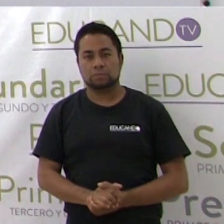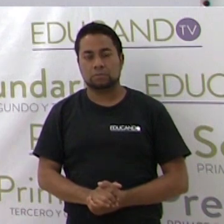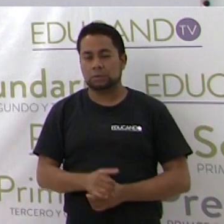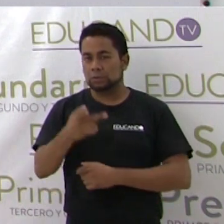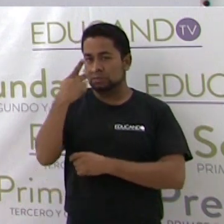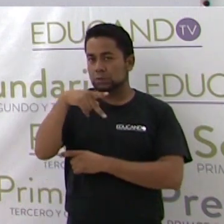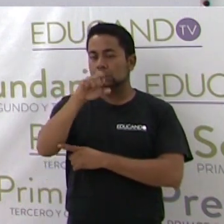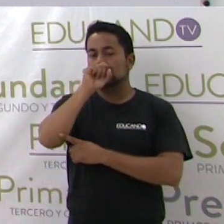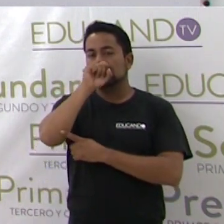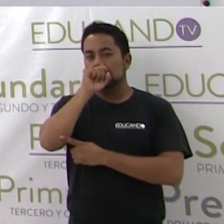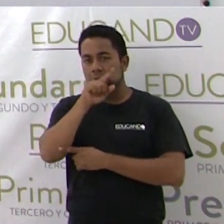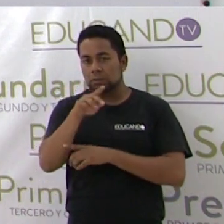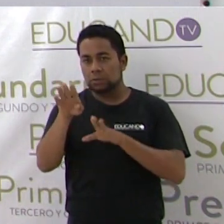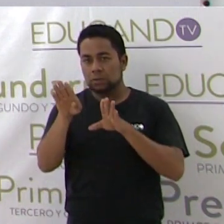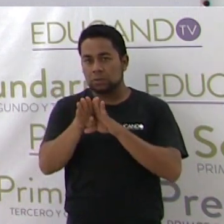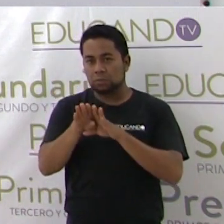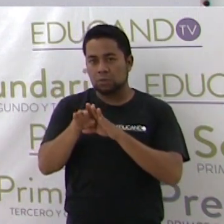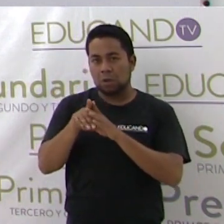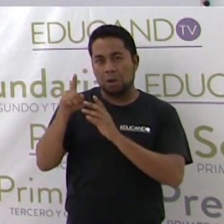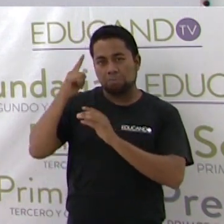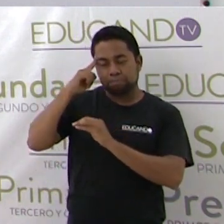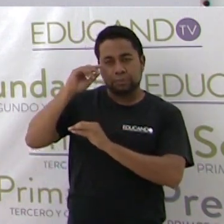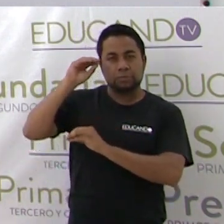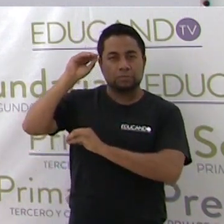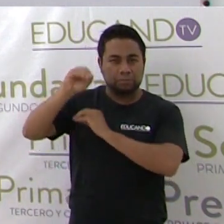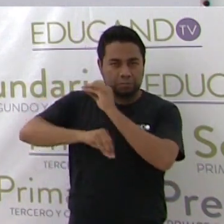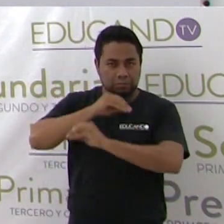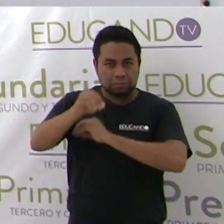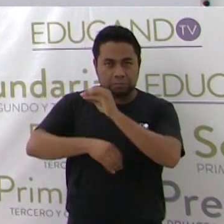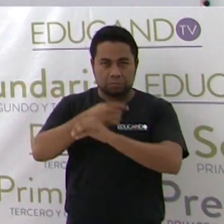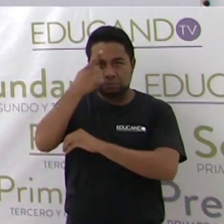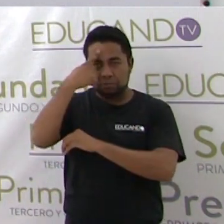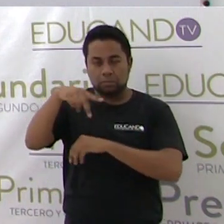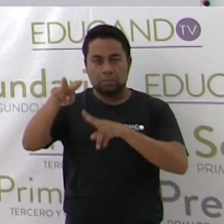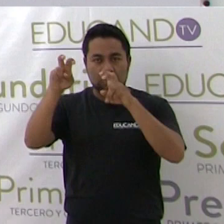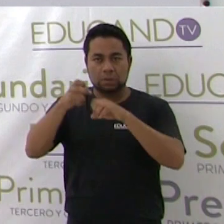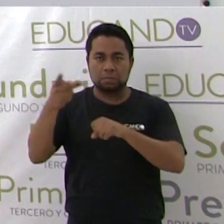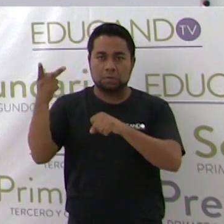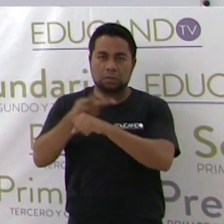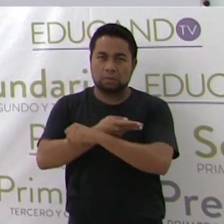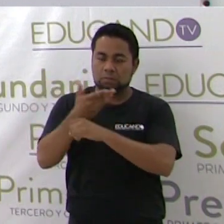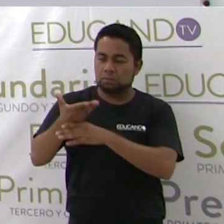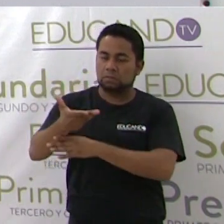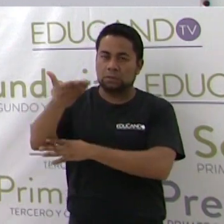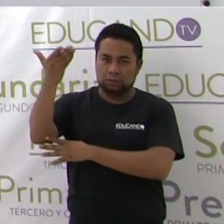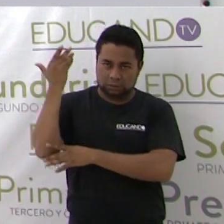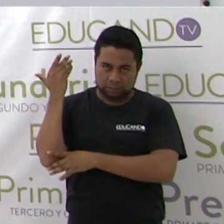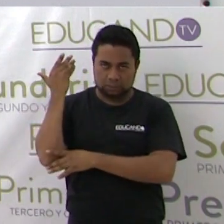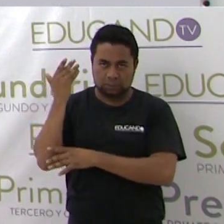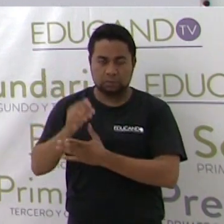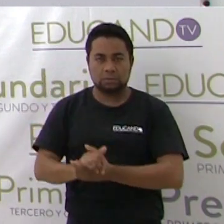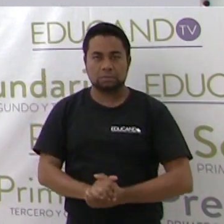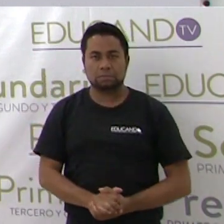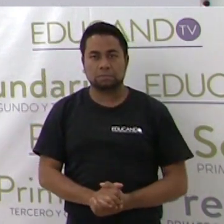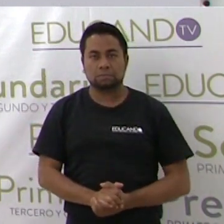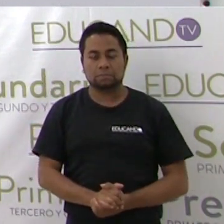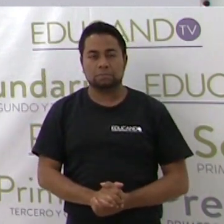pero también hacemos una referencia de lo que es pasado.